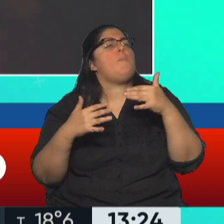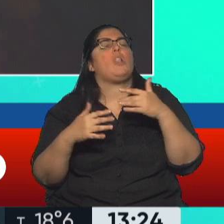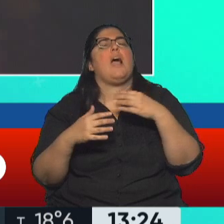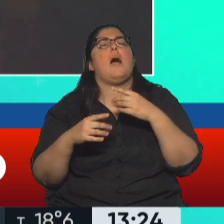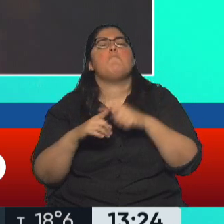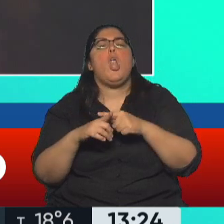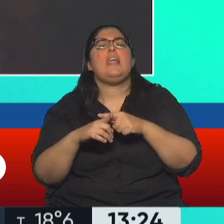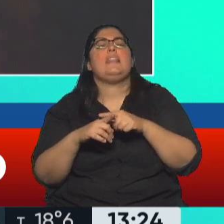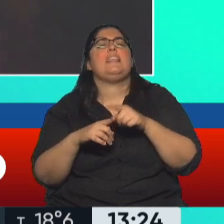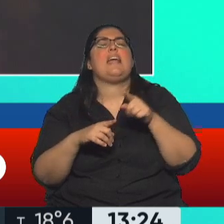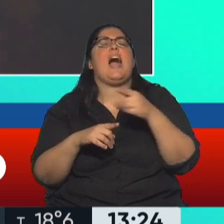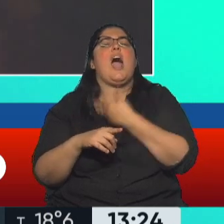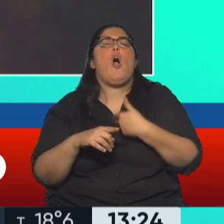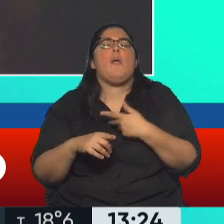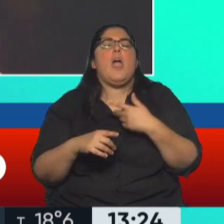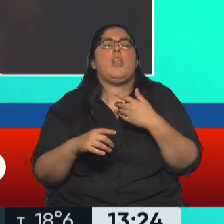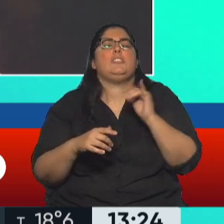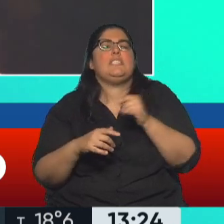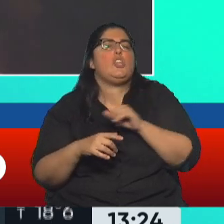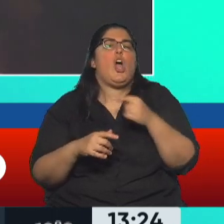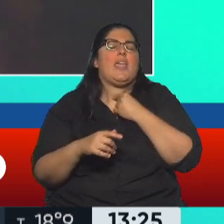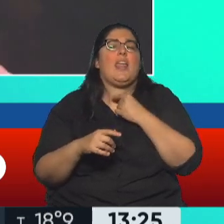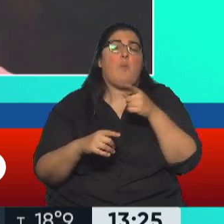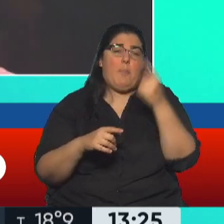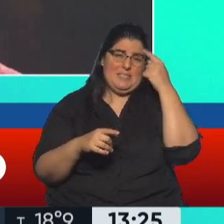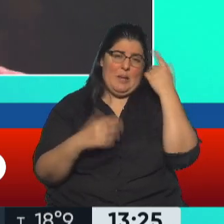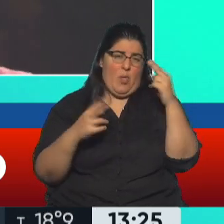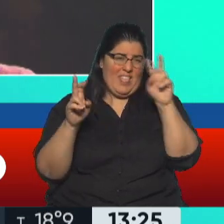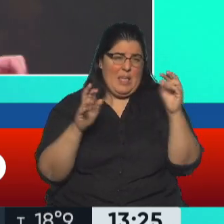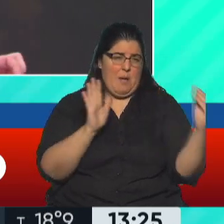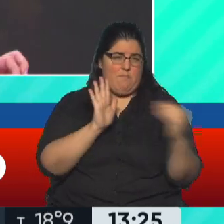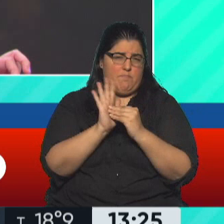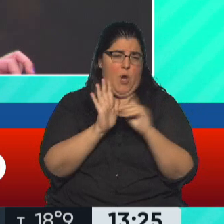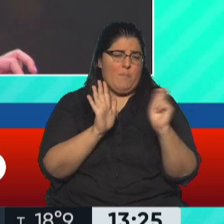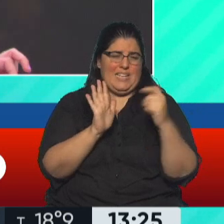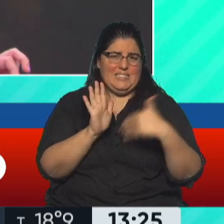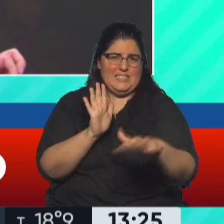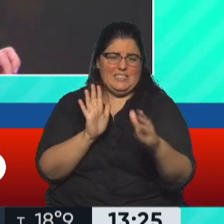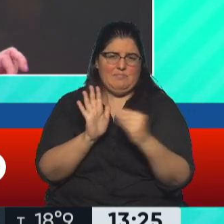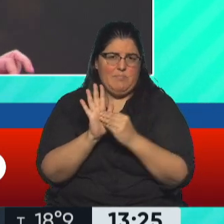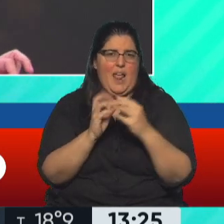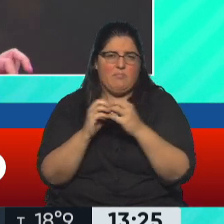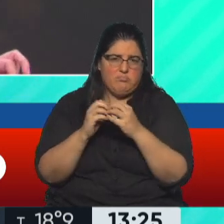política del Ejecutivo, ¿crees que puede tomar la agenda pública los próximos meses?